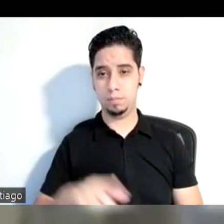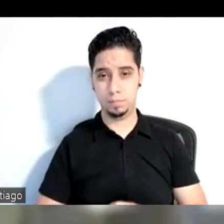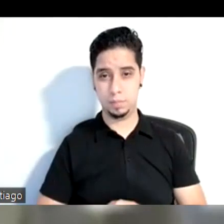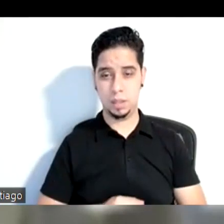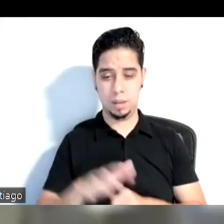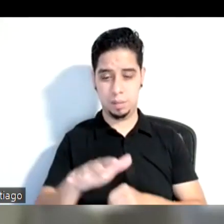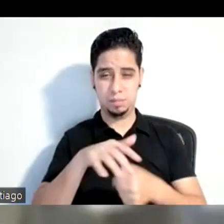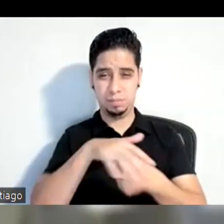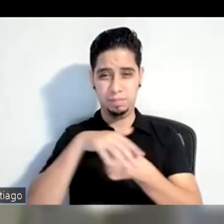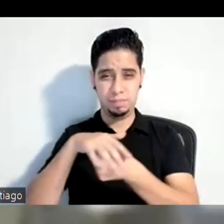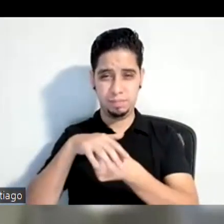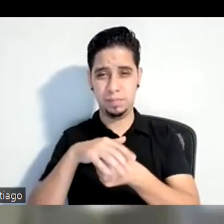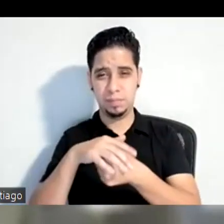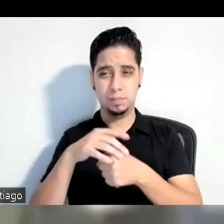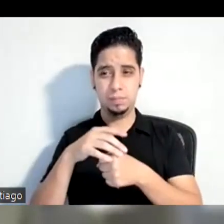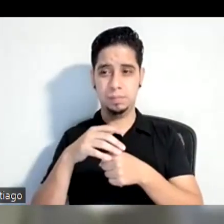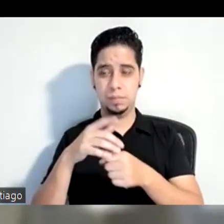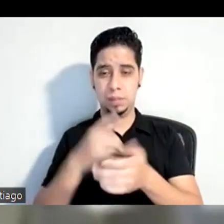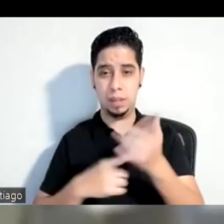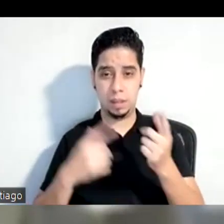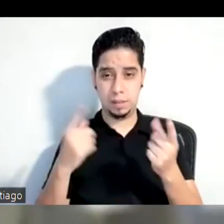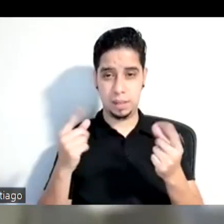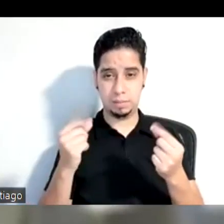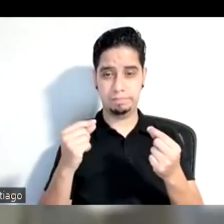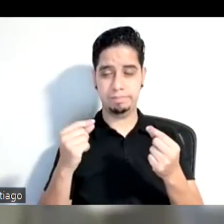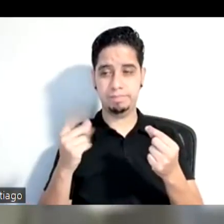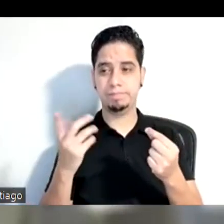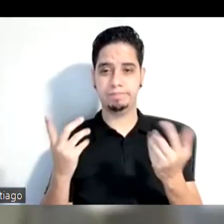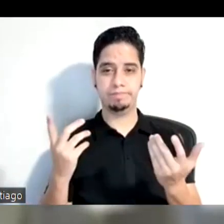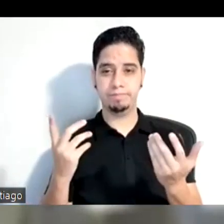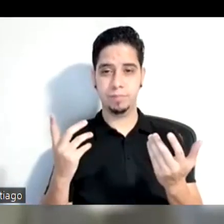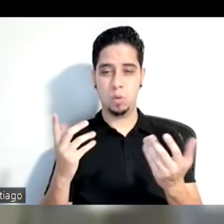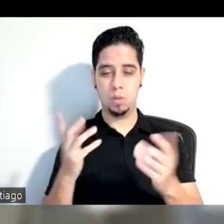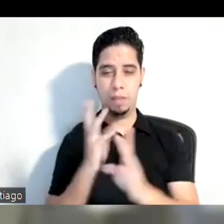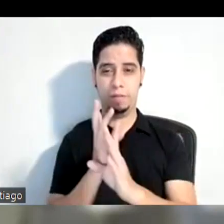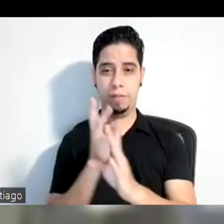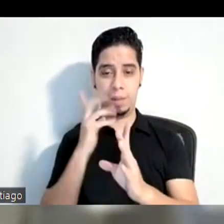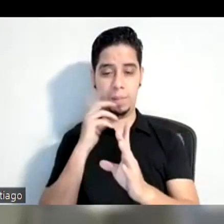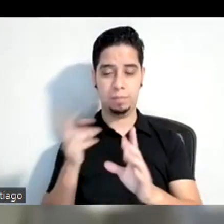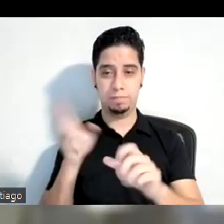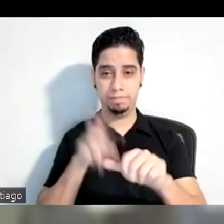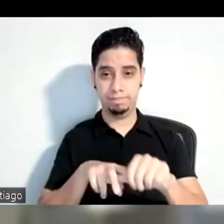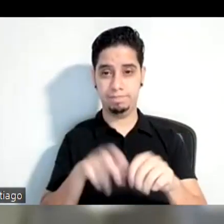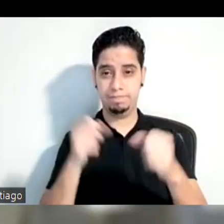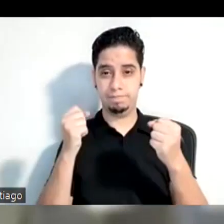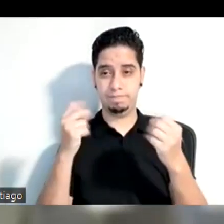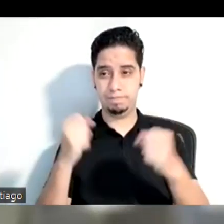videoteléfonos ahí, y entonces ellos hacían una fila física para poderse sentar y hacer su llamada. Como por ejemplo, ahora mismo tenemos un videoteléfono